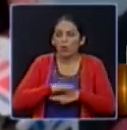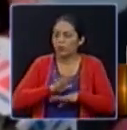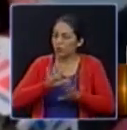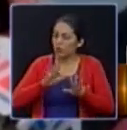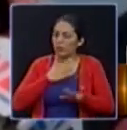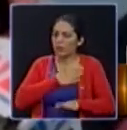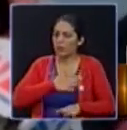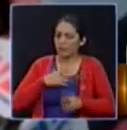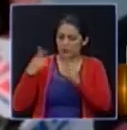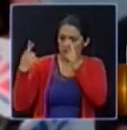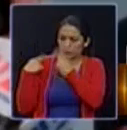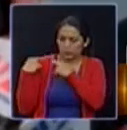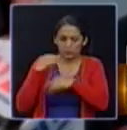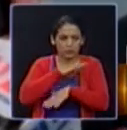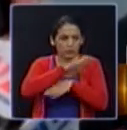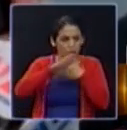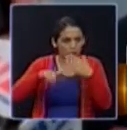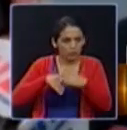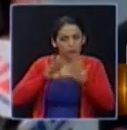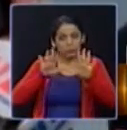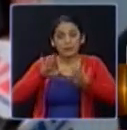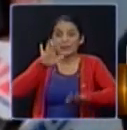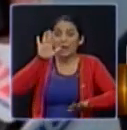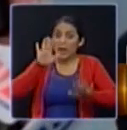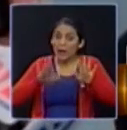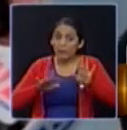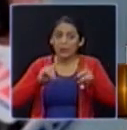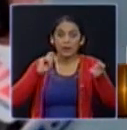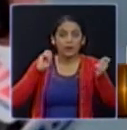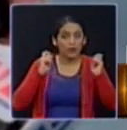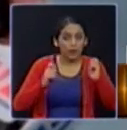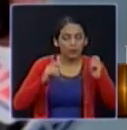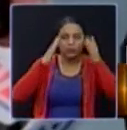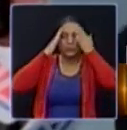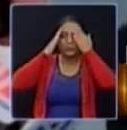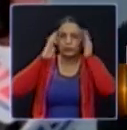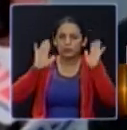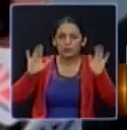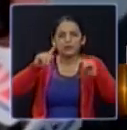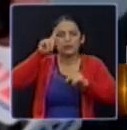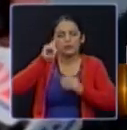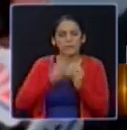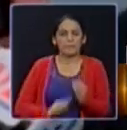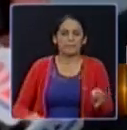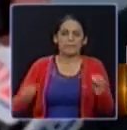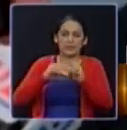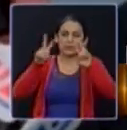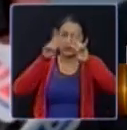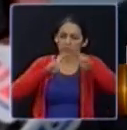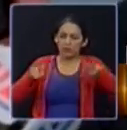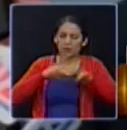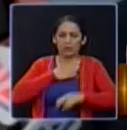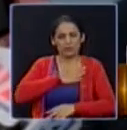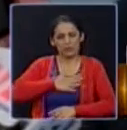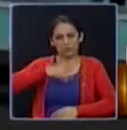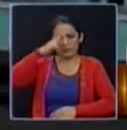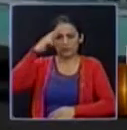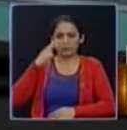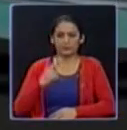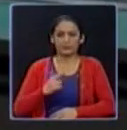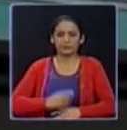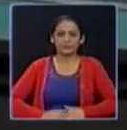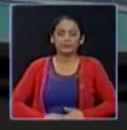responsablemente, posiblemente podrían haber otras circunstancias que deban investigarse, manejemos esto con absoluta responsabilidad.